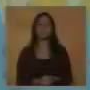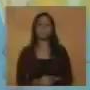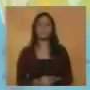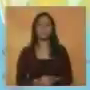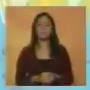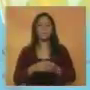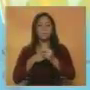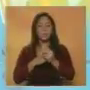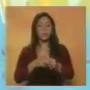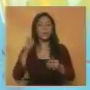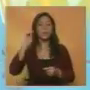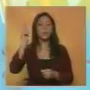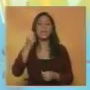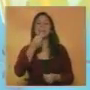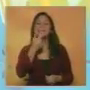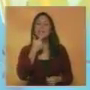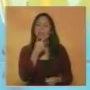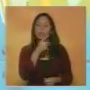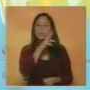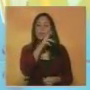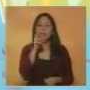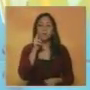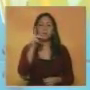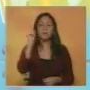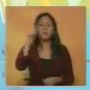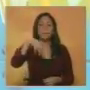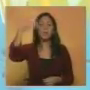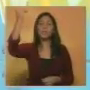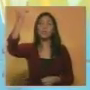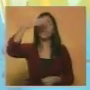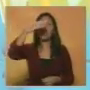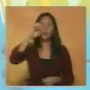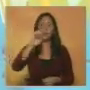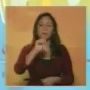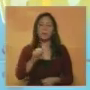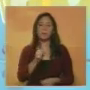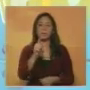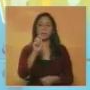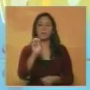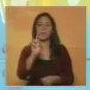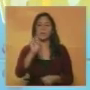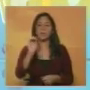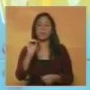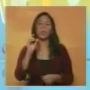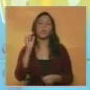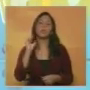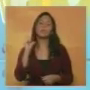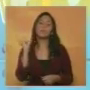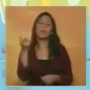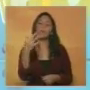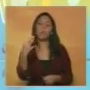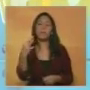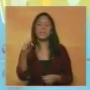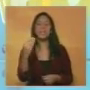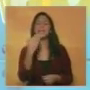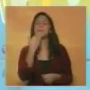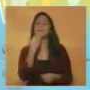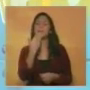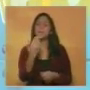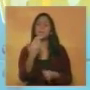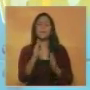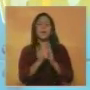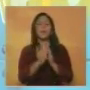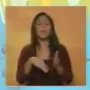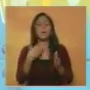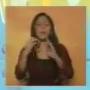La directiva de Radio Bonita La Guapa y Sol Estéreo 88.5 FM de Guatire esperan que Conatel les permita recuperar la concesión